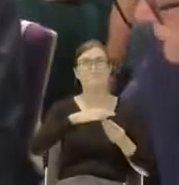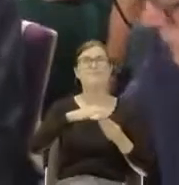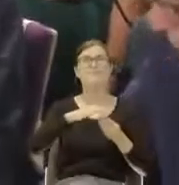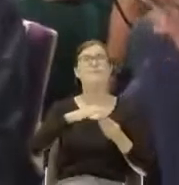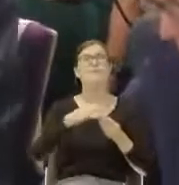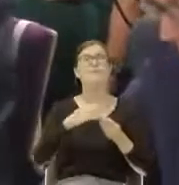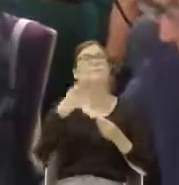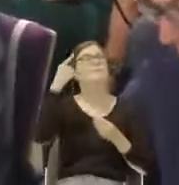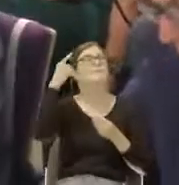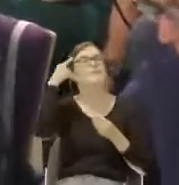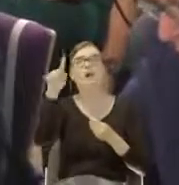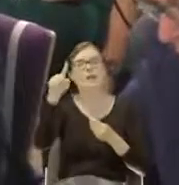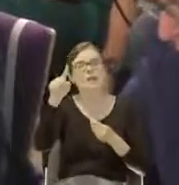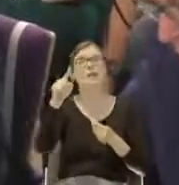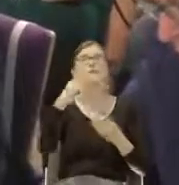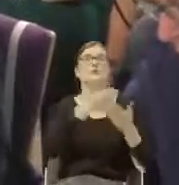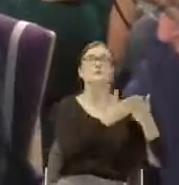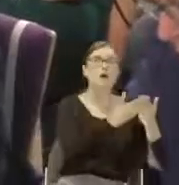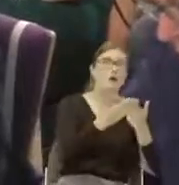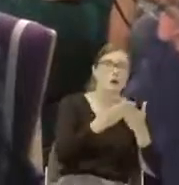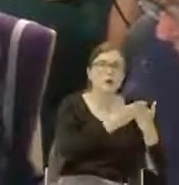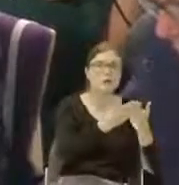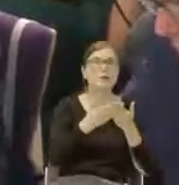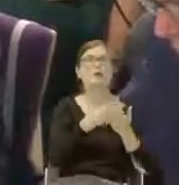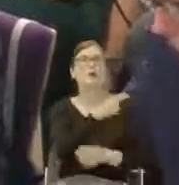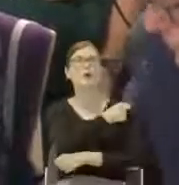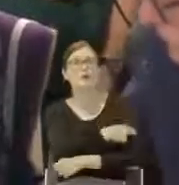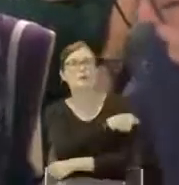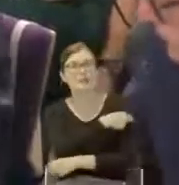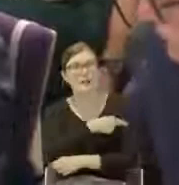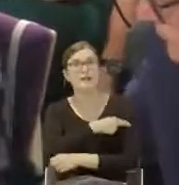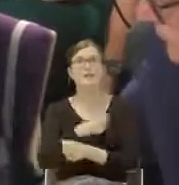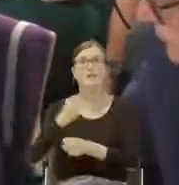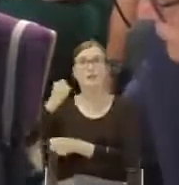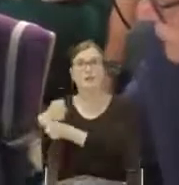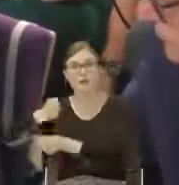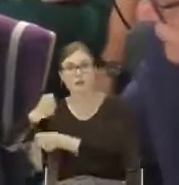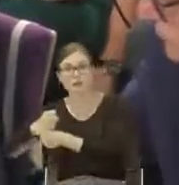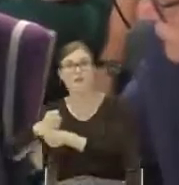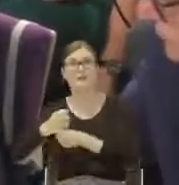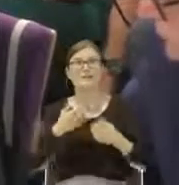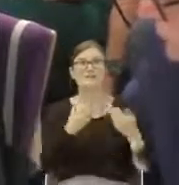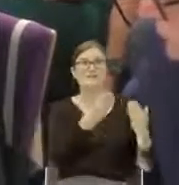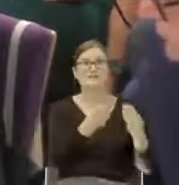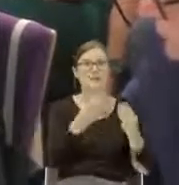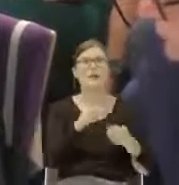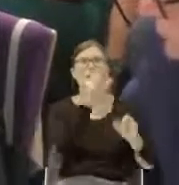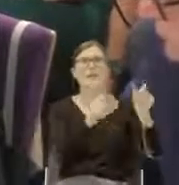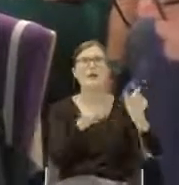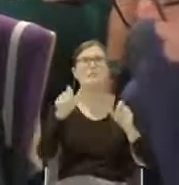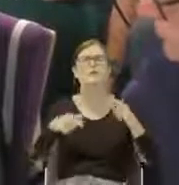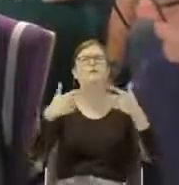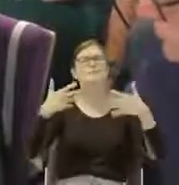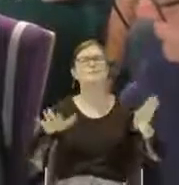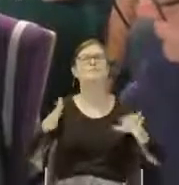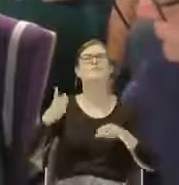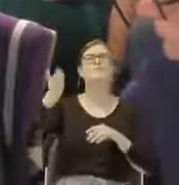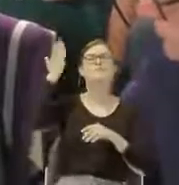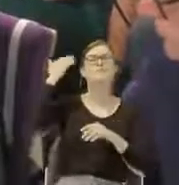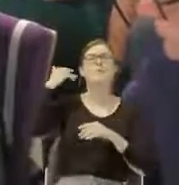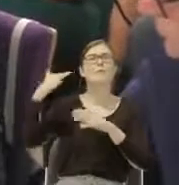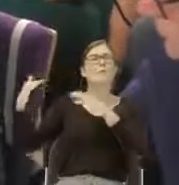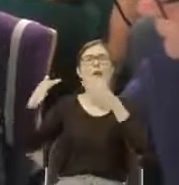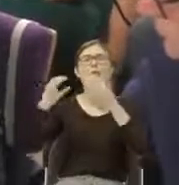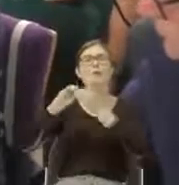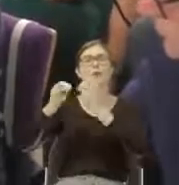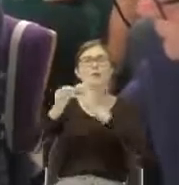todo, ponemos las víctimas de todo eso. Estamos a 300 kilómetros del Lviv, a 900 de